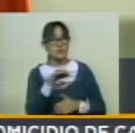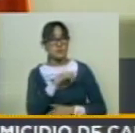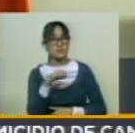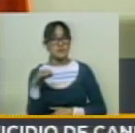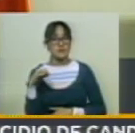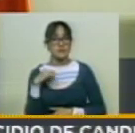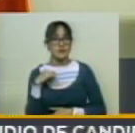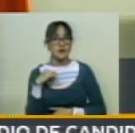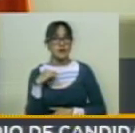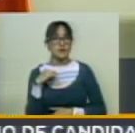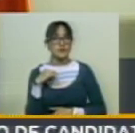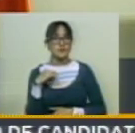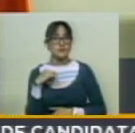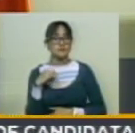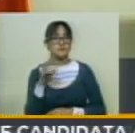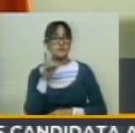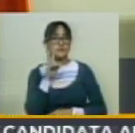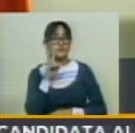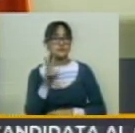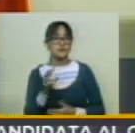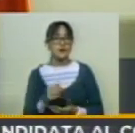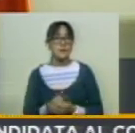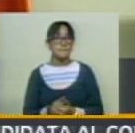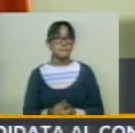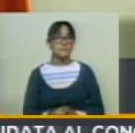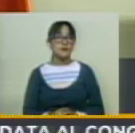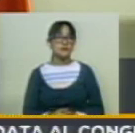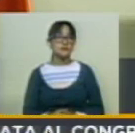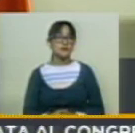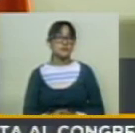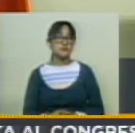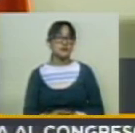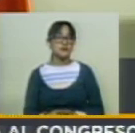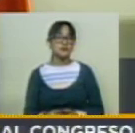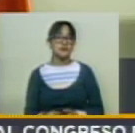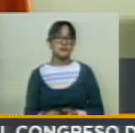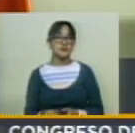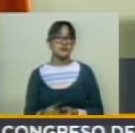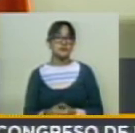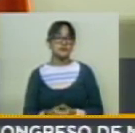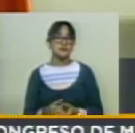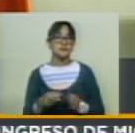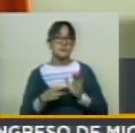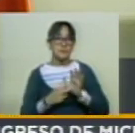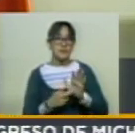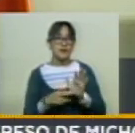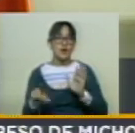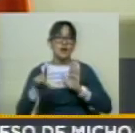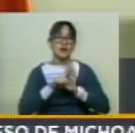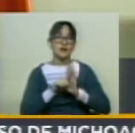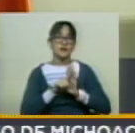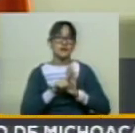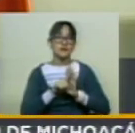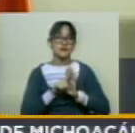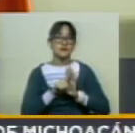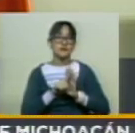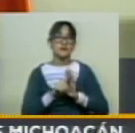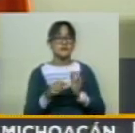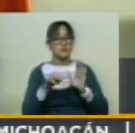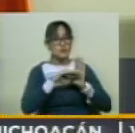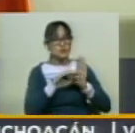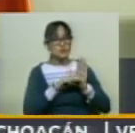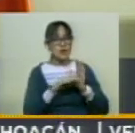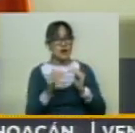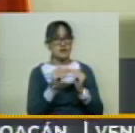privados, audiovisuales y prensa escrita, recordándole lo que es ley, que es garantizar